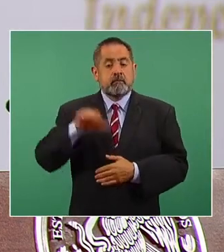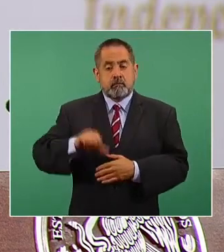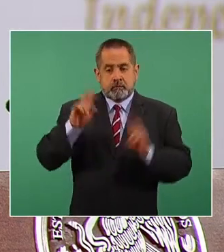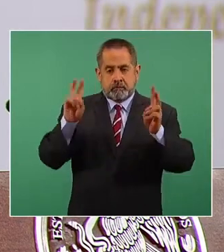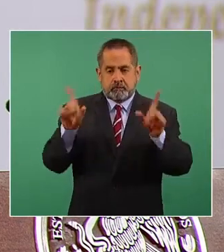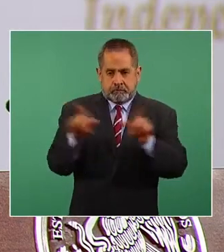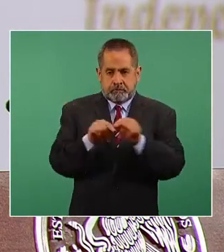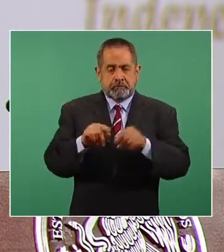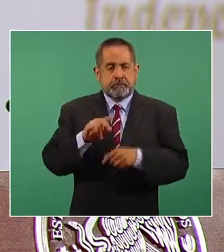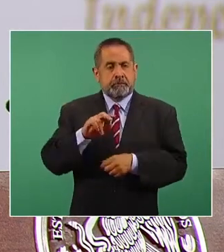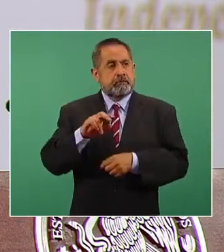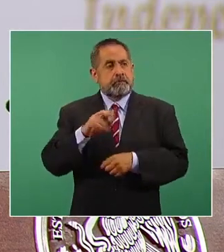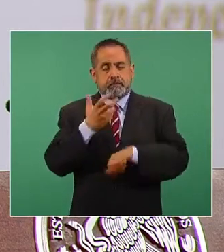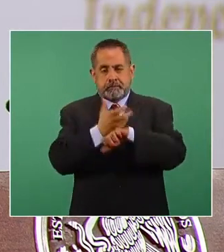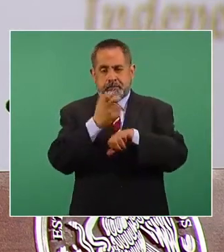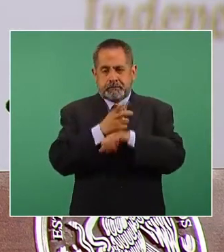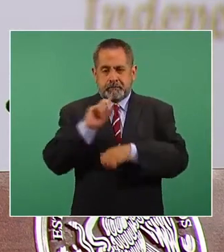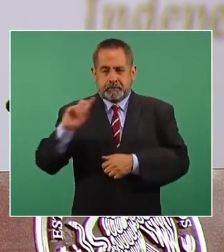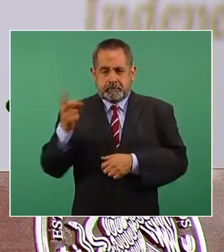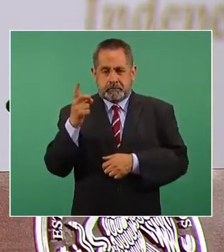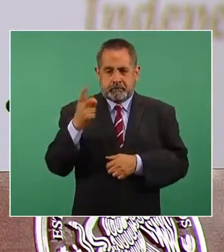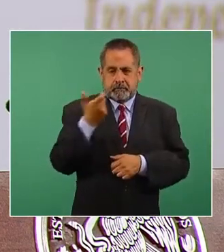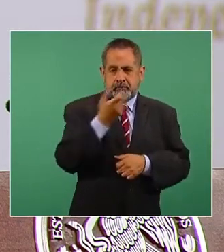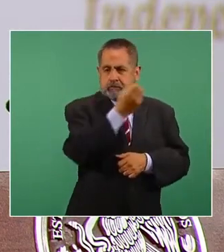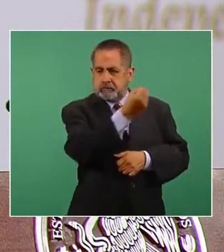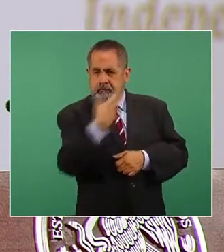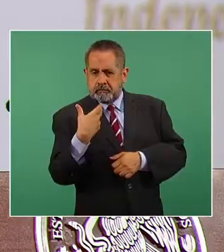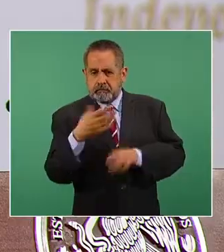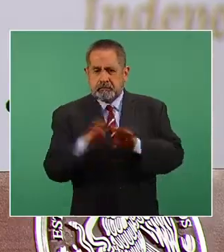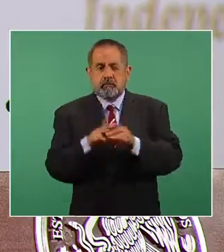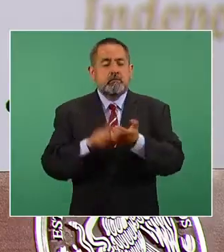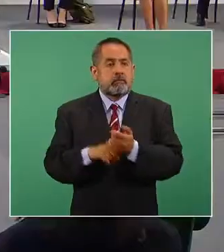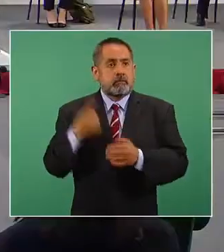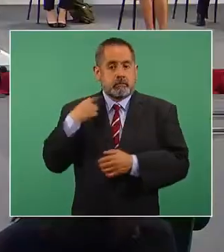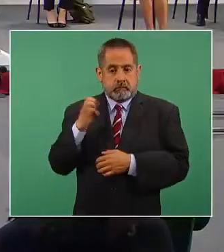rápidamente. En el mes de enero,